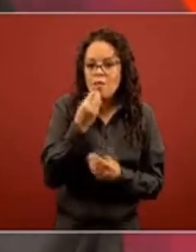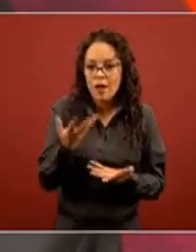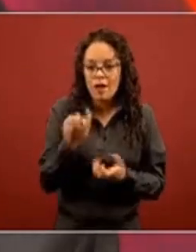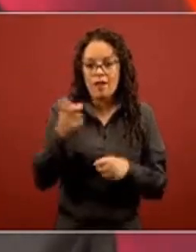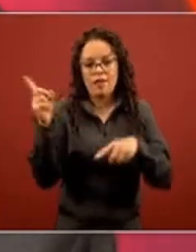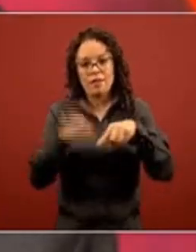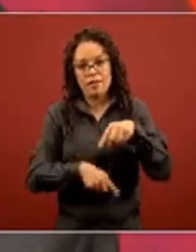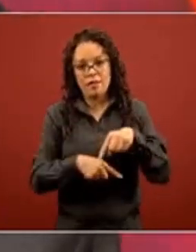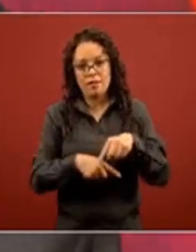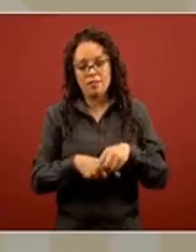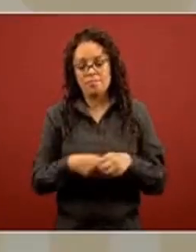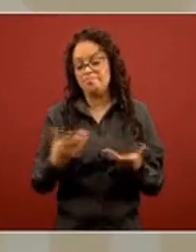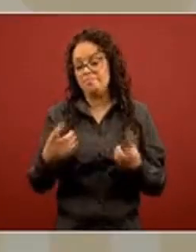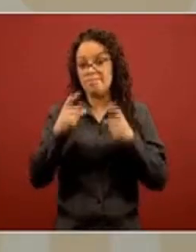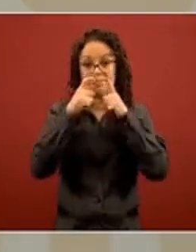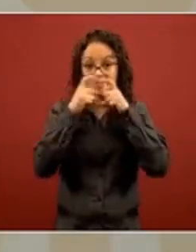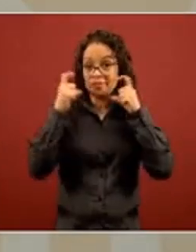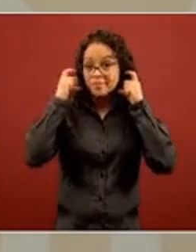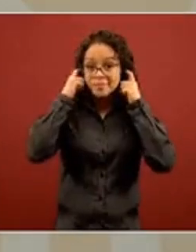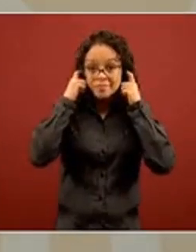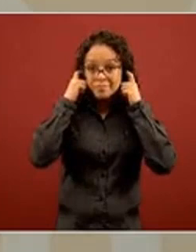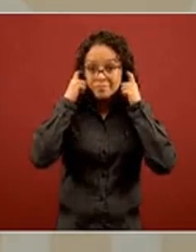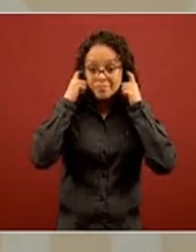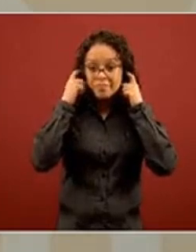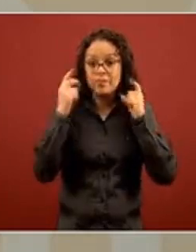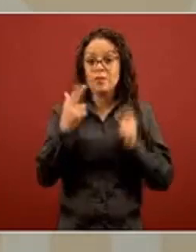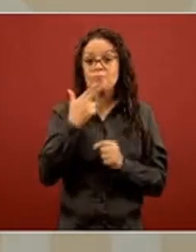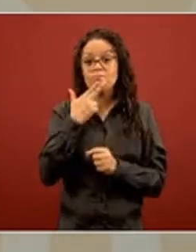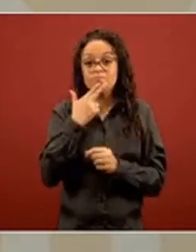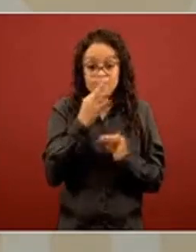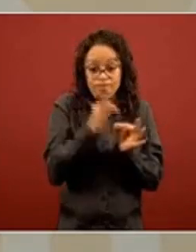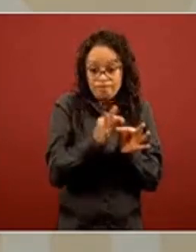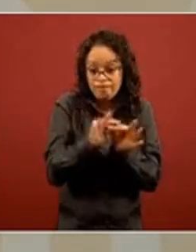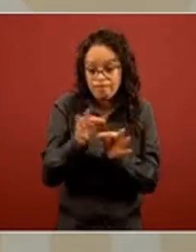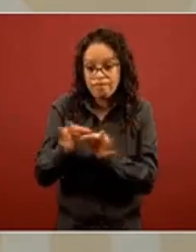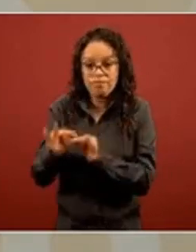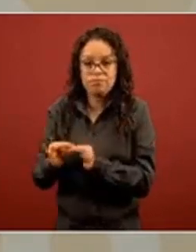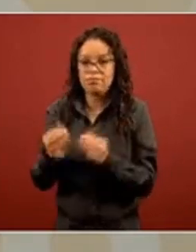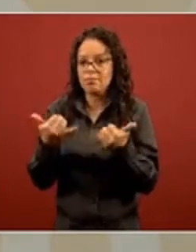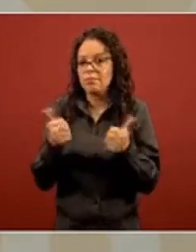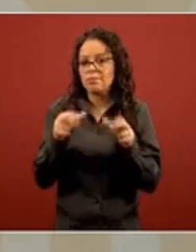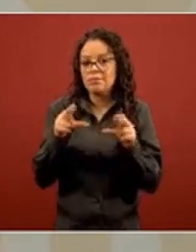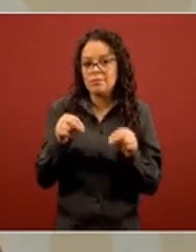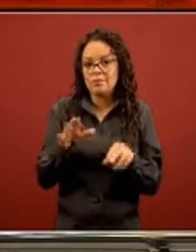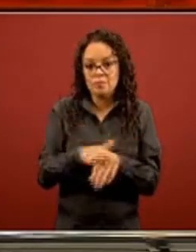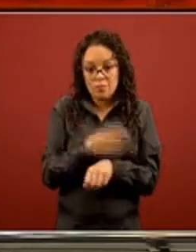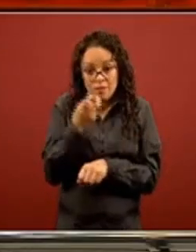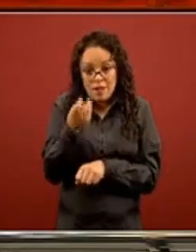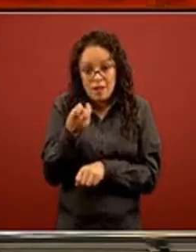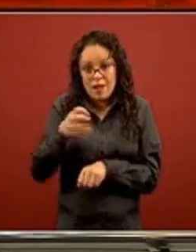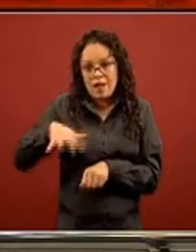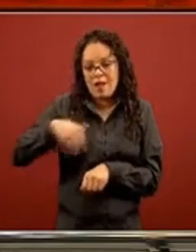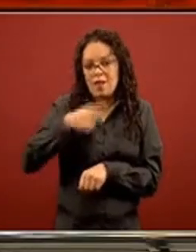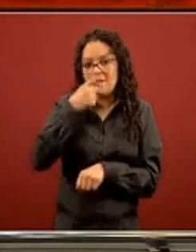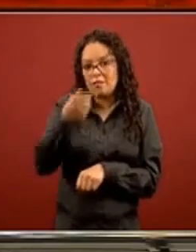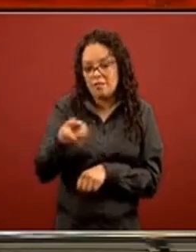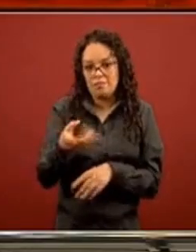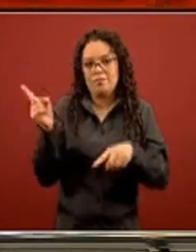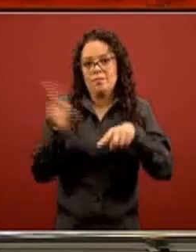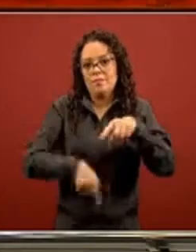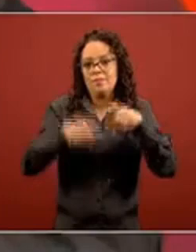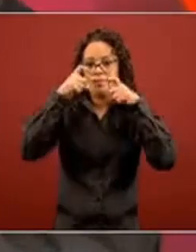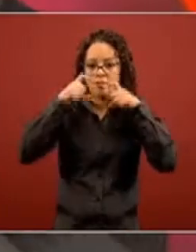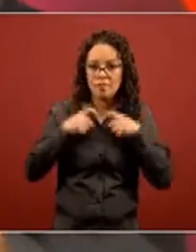no hay un efecto que podría ser útil y ya no lo es por estas razones. E incluso el tocarse la